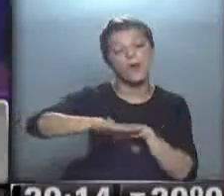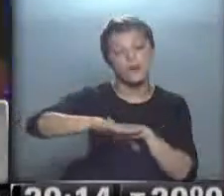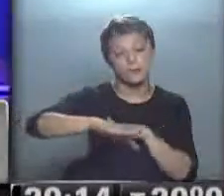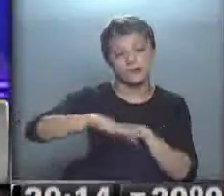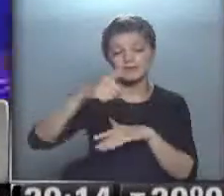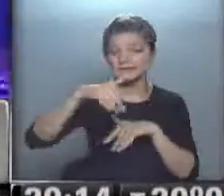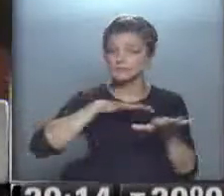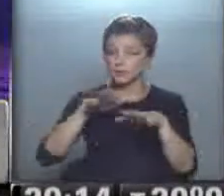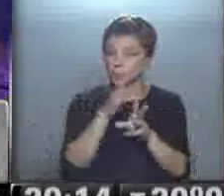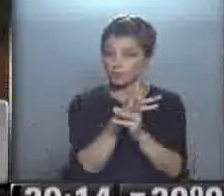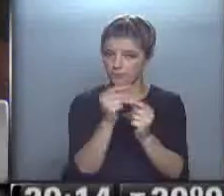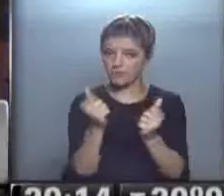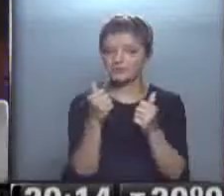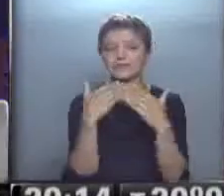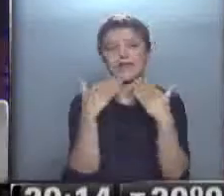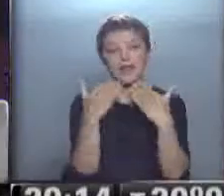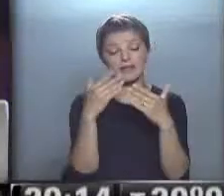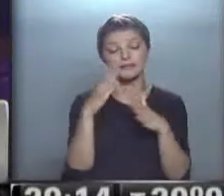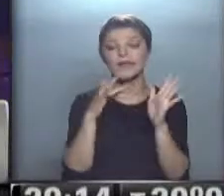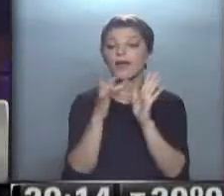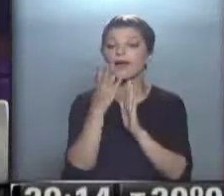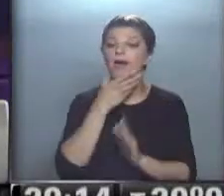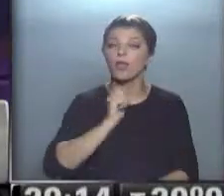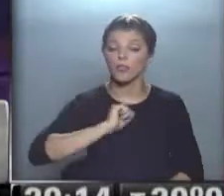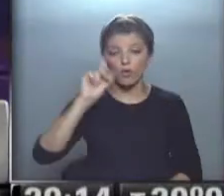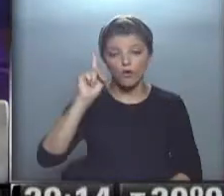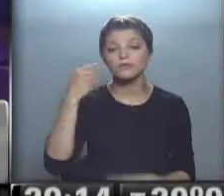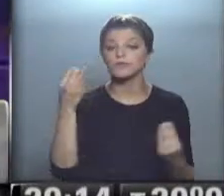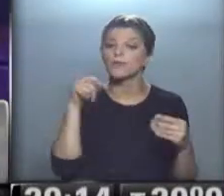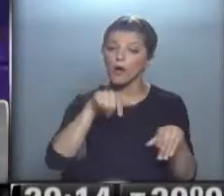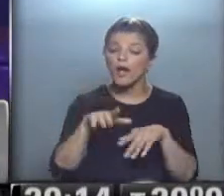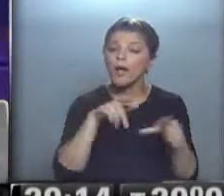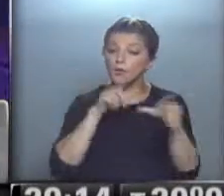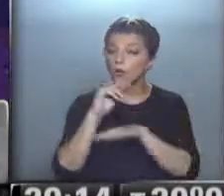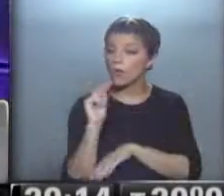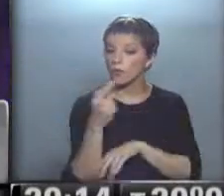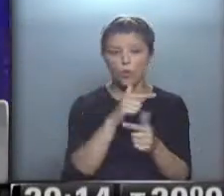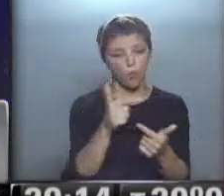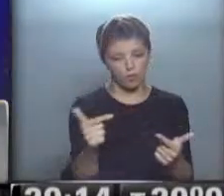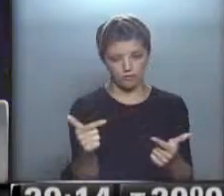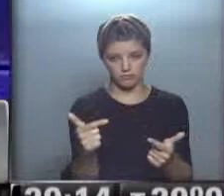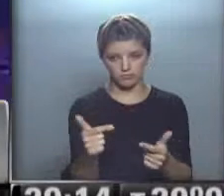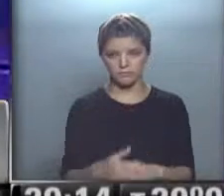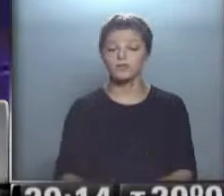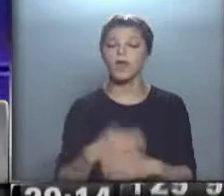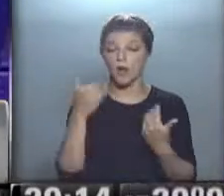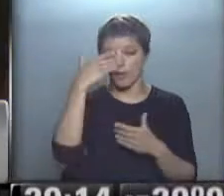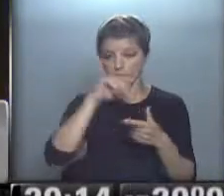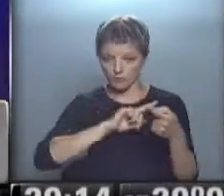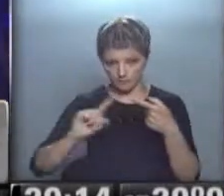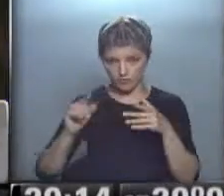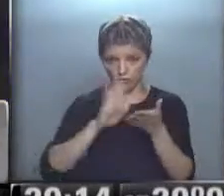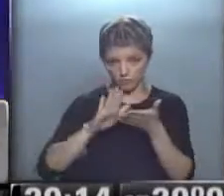esta situación, gracias a Dios, sin víctimas, sin ningún resultado trágico. Volvemos cuando ustedes